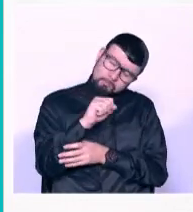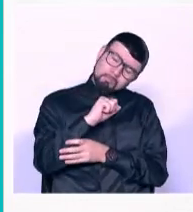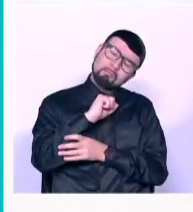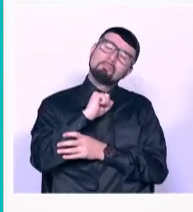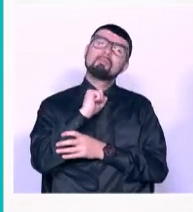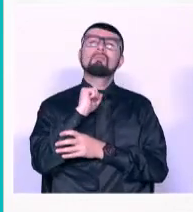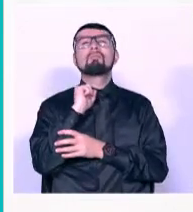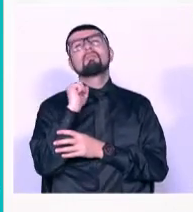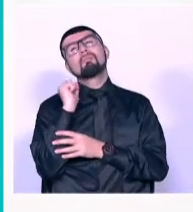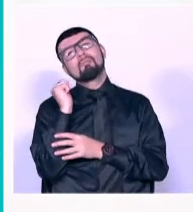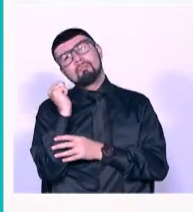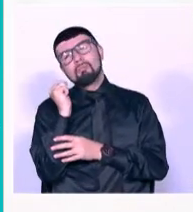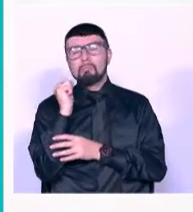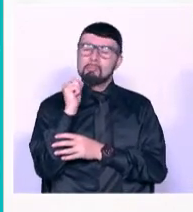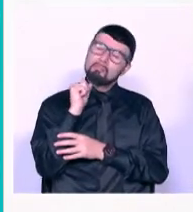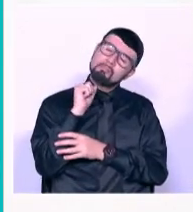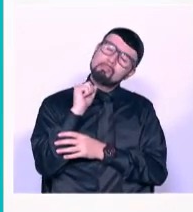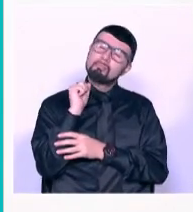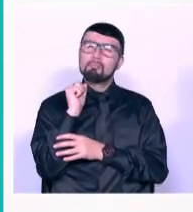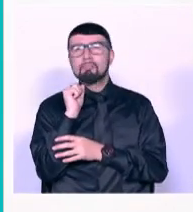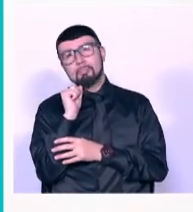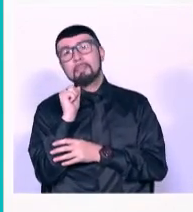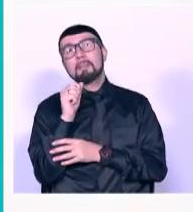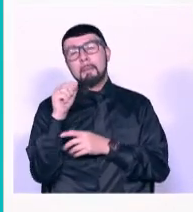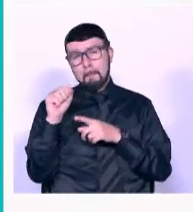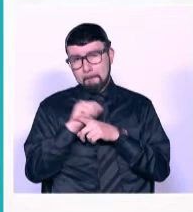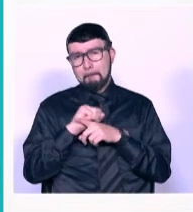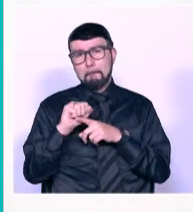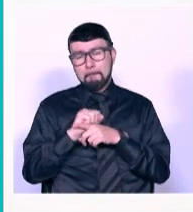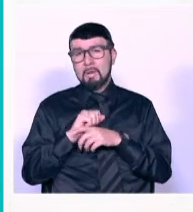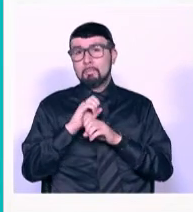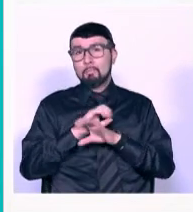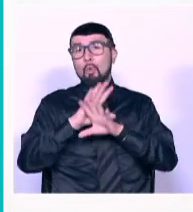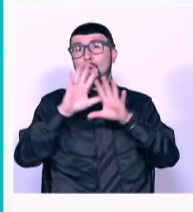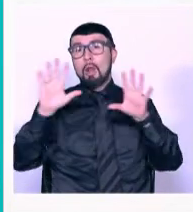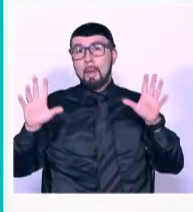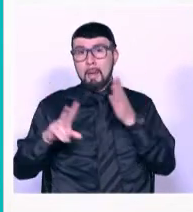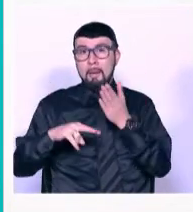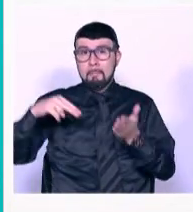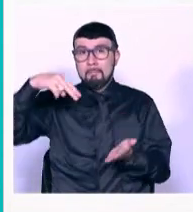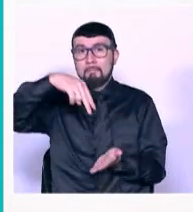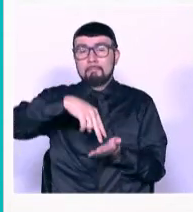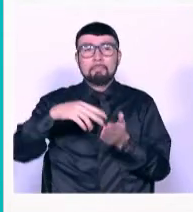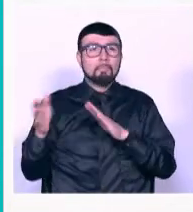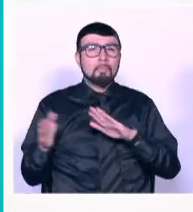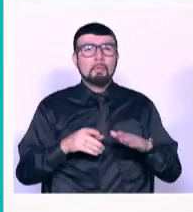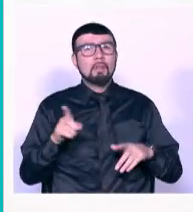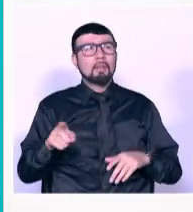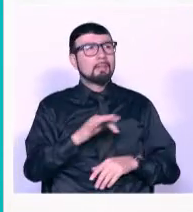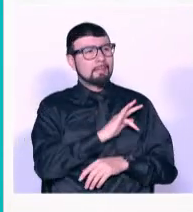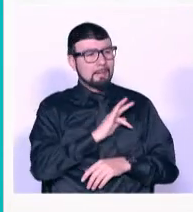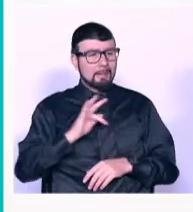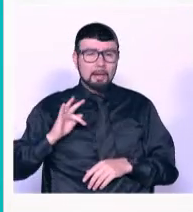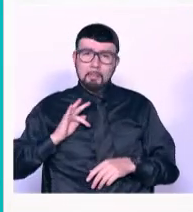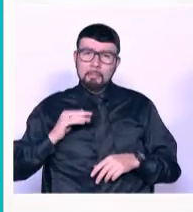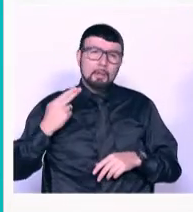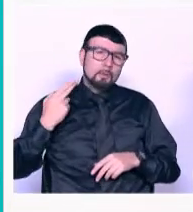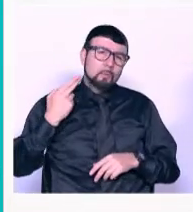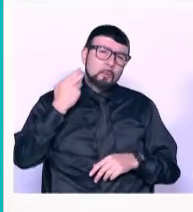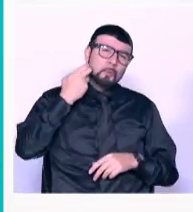un lado, hacia el otro. También podemos se realiza terapia neural. La terapia